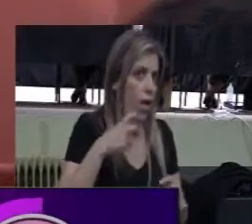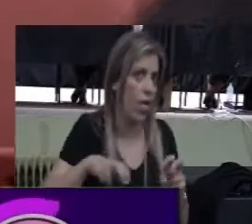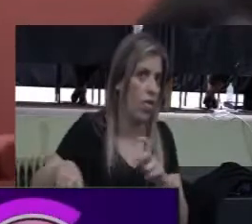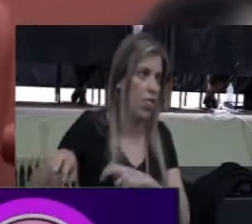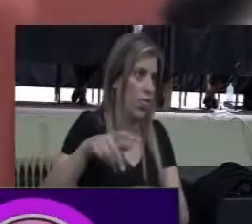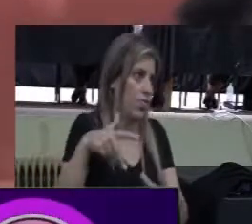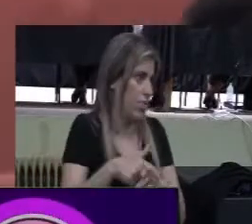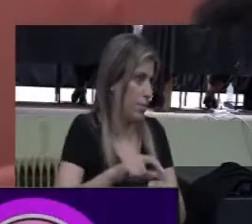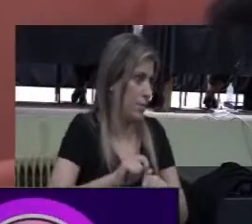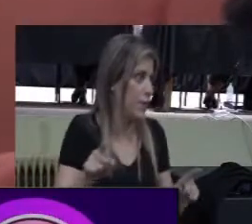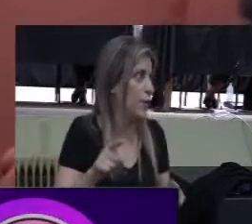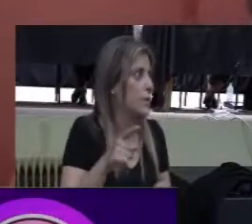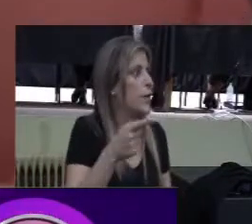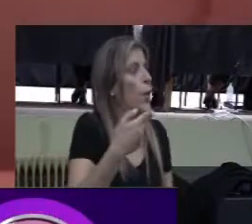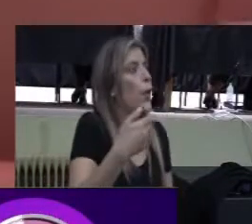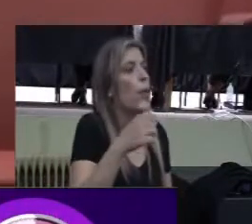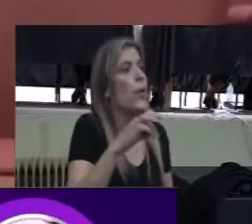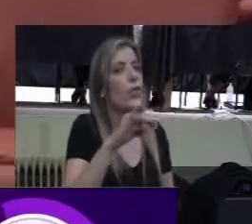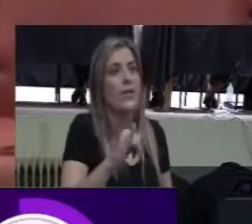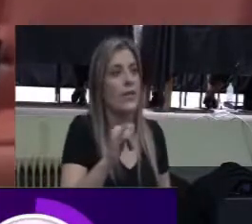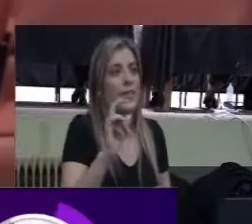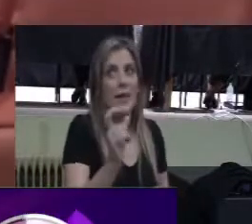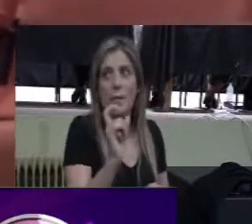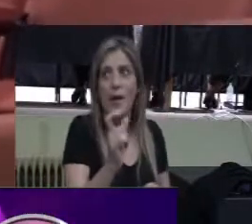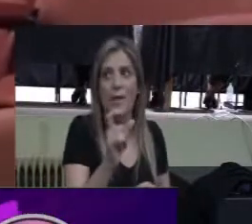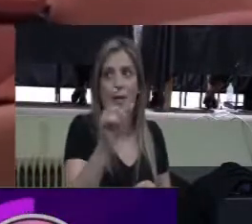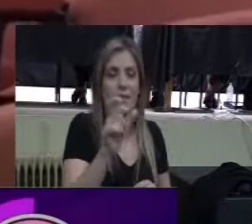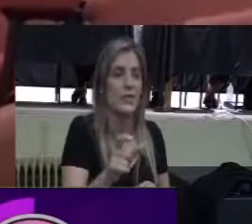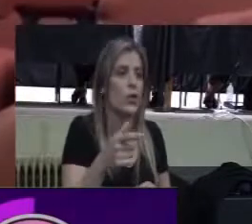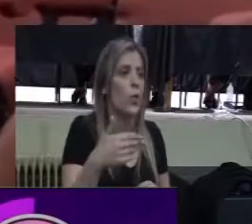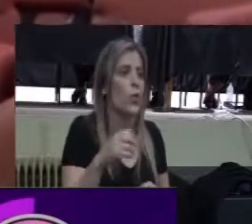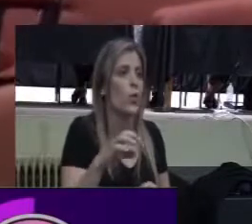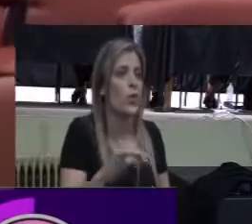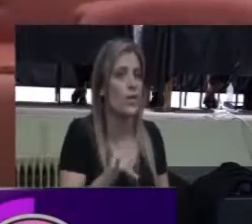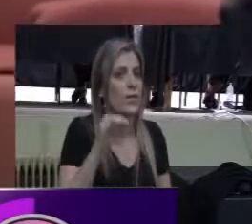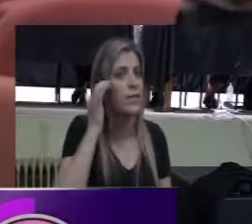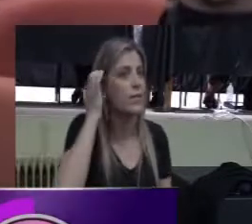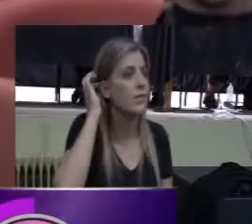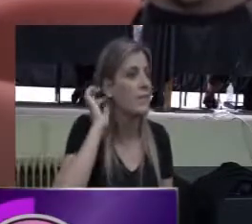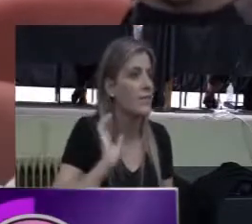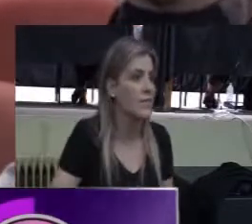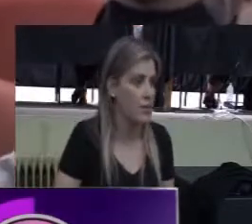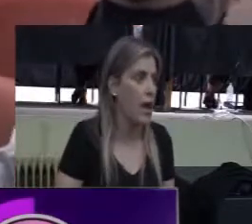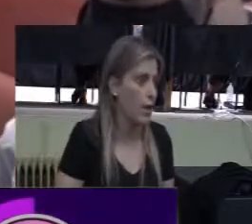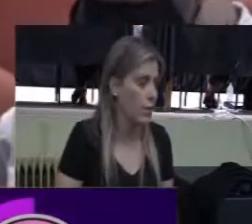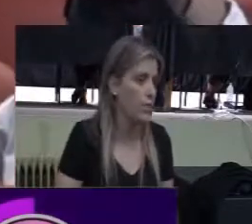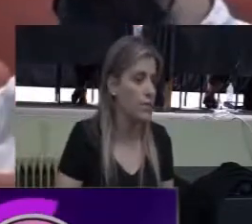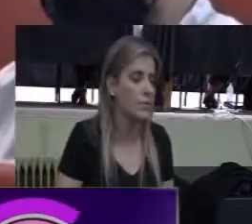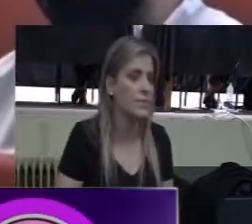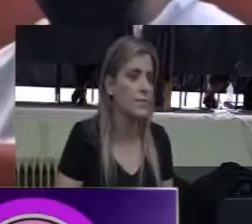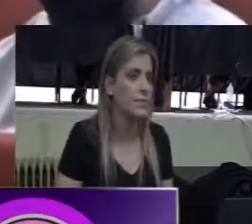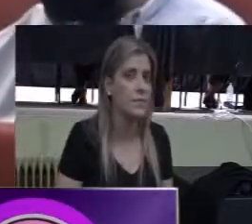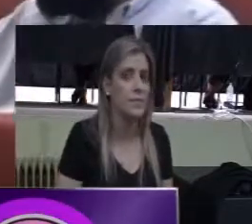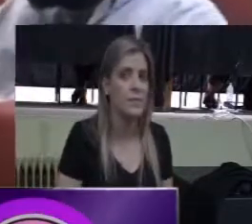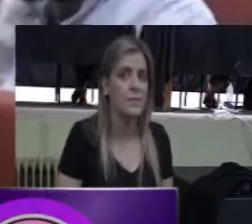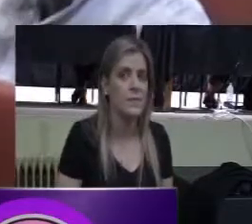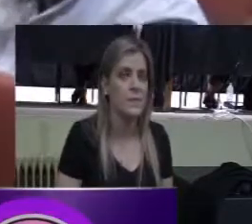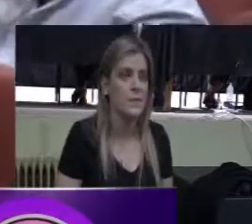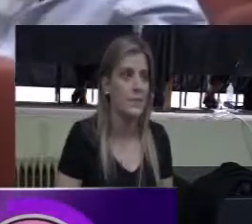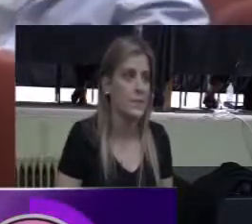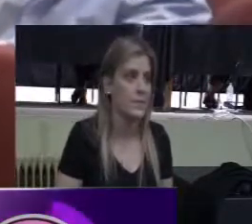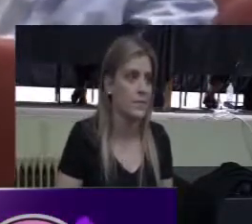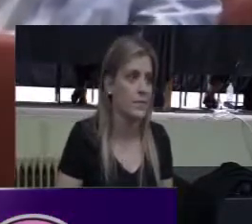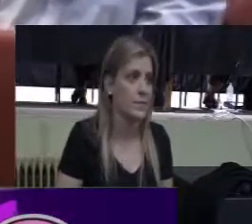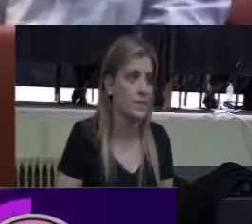están preparando algo por ahí. Sí, desde luego. Nosotros tenemos la suerte de tener mujeres en